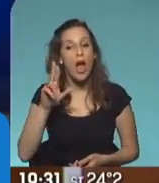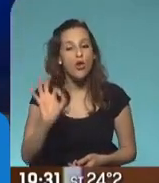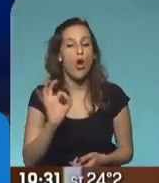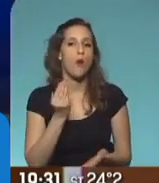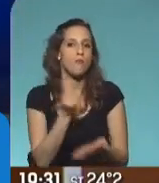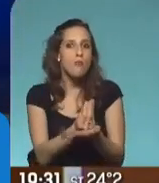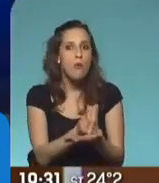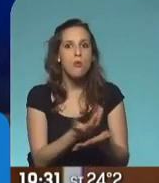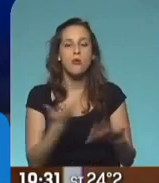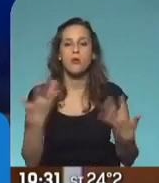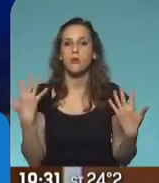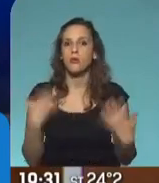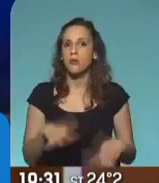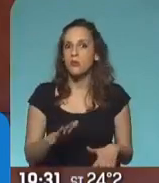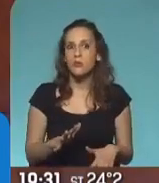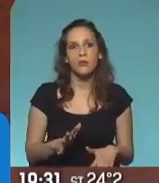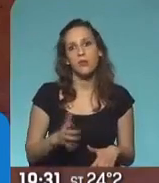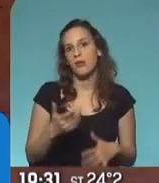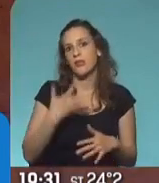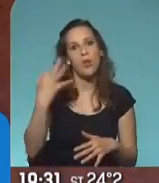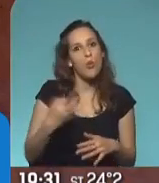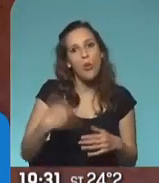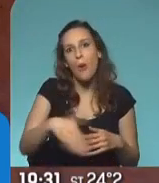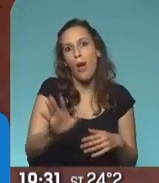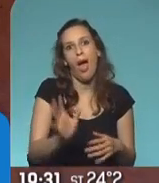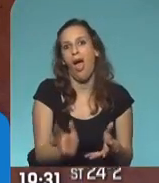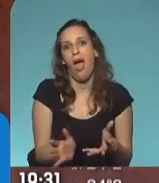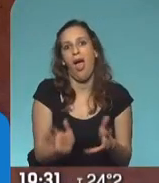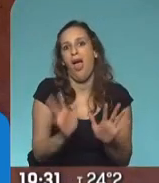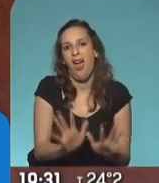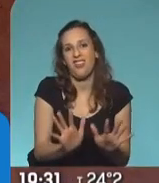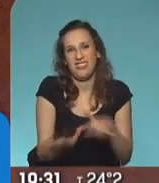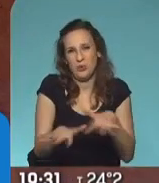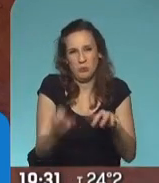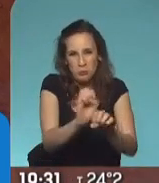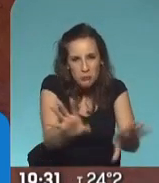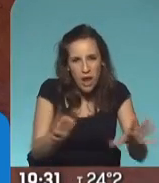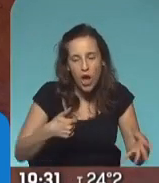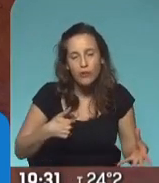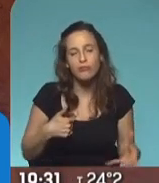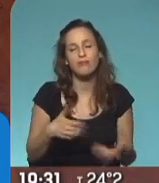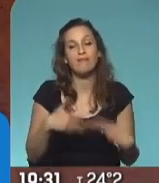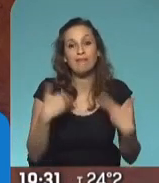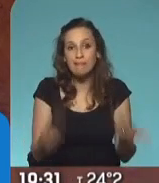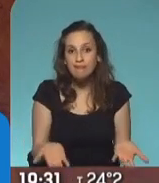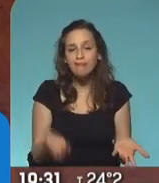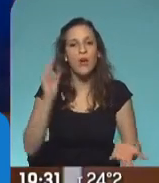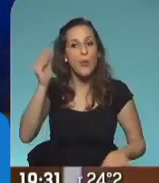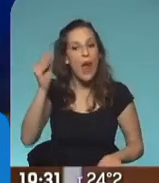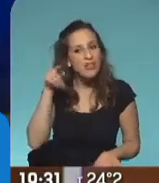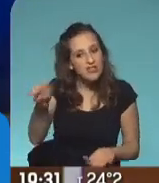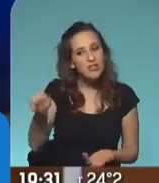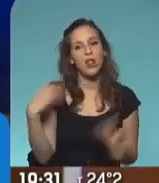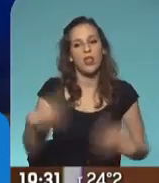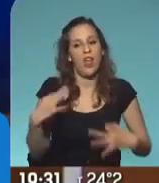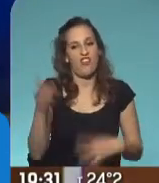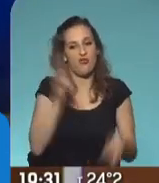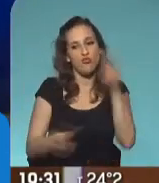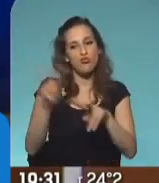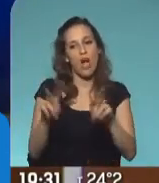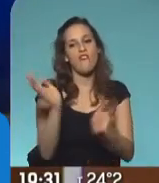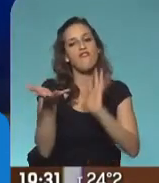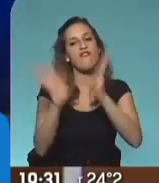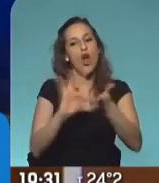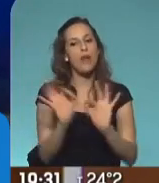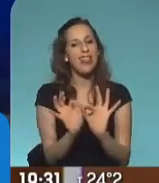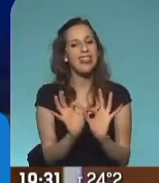a dudas va a aumentar. El gran desafío que tiene Brasil sin lugar a dudas es poder encontrar el camino de una salida democrática